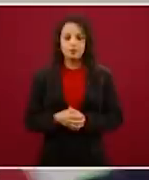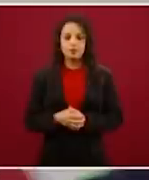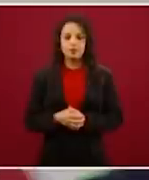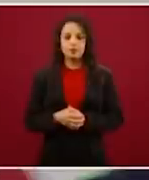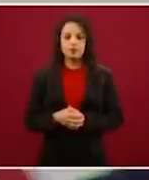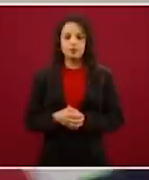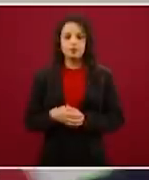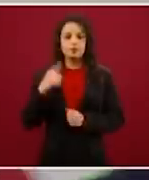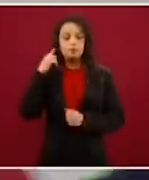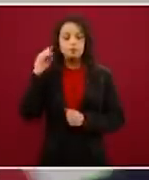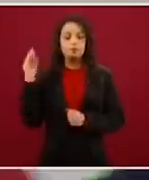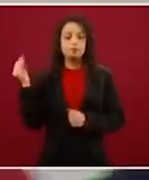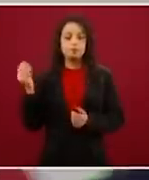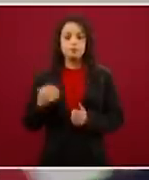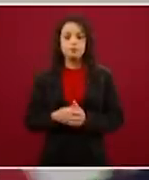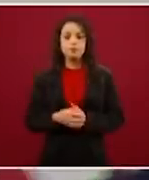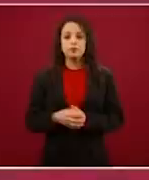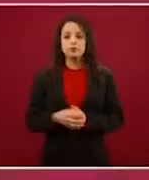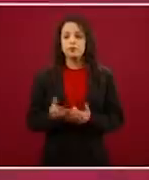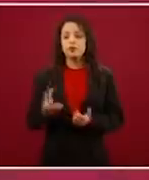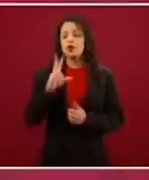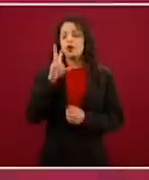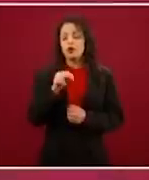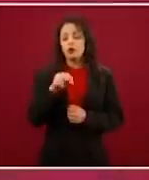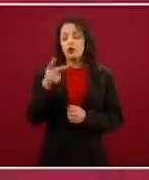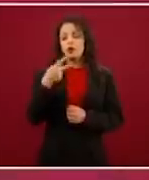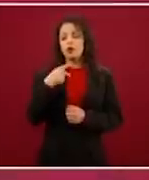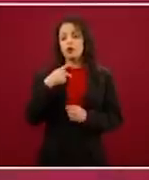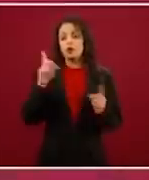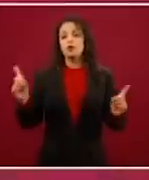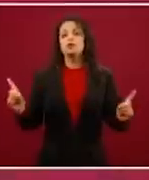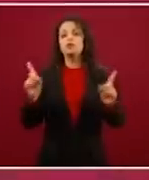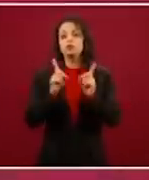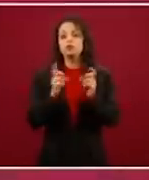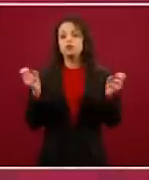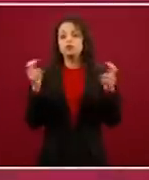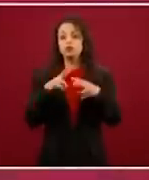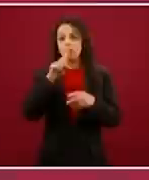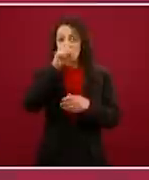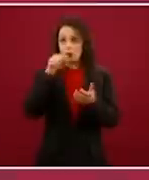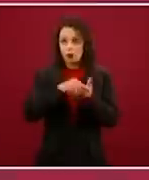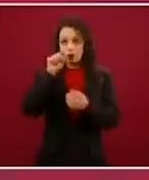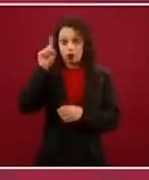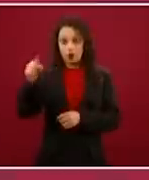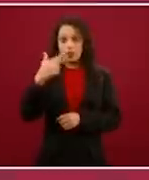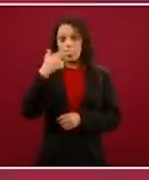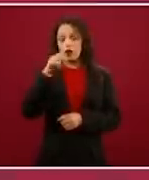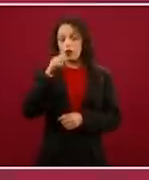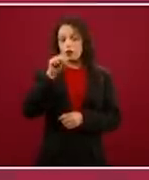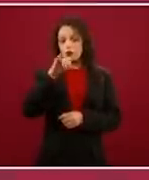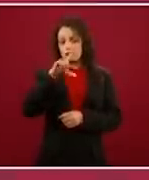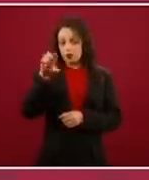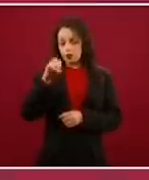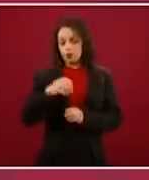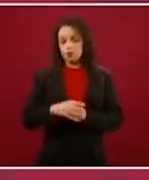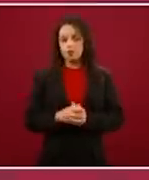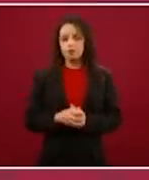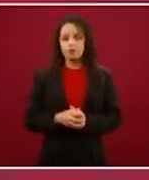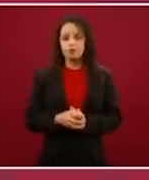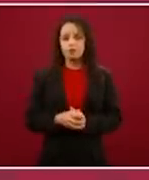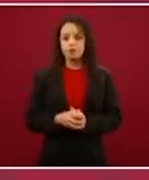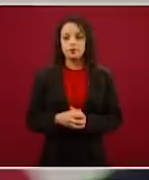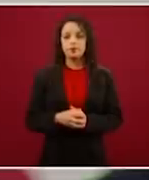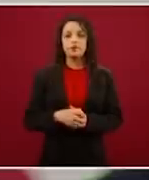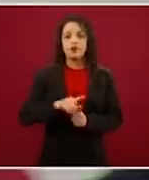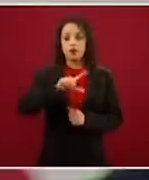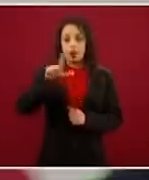No, nos quedamos en ver, nos vamos a encontrar en Hermosillo. O sea, y posteriormente,